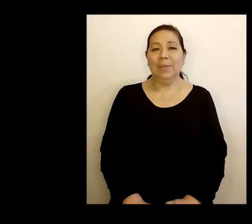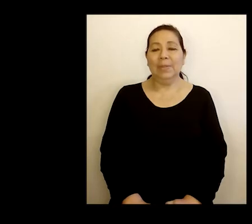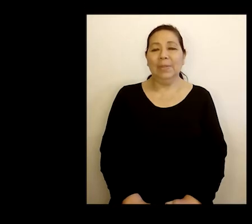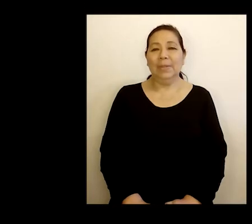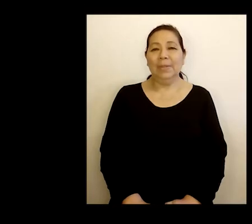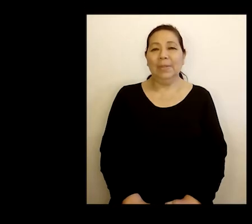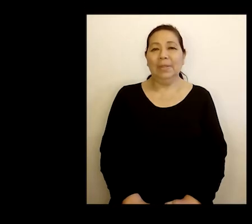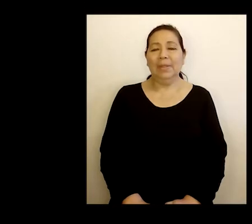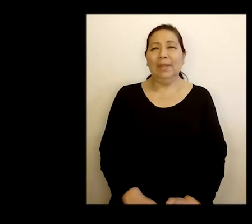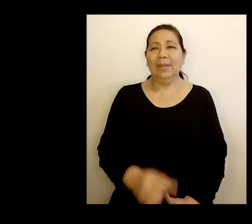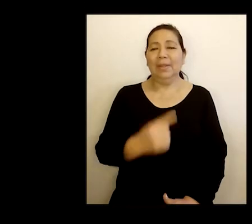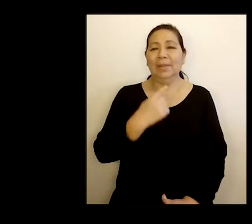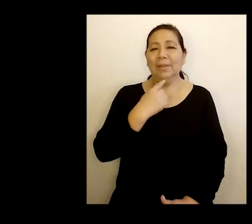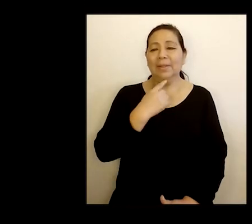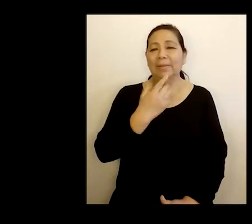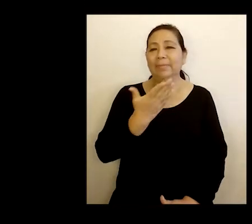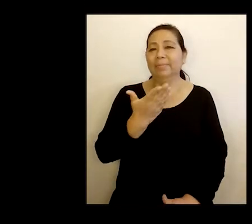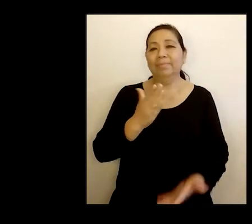Cedo.